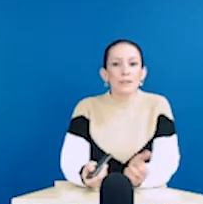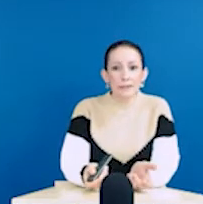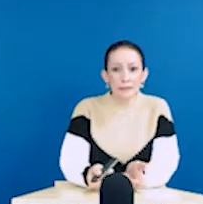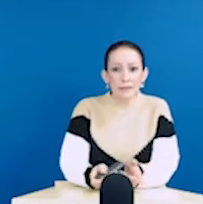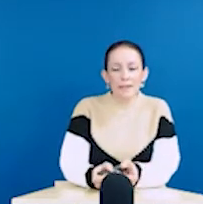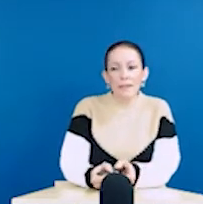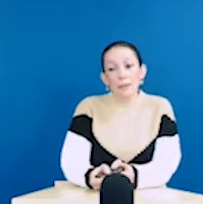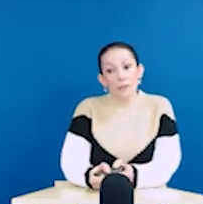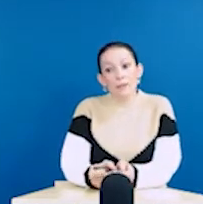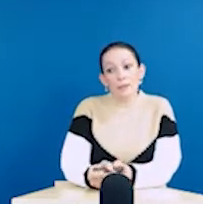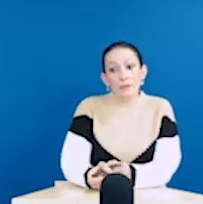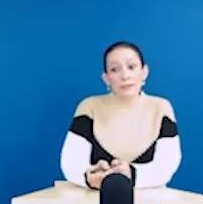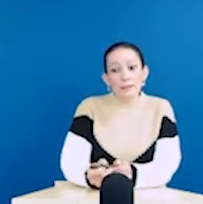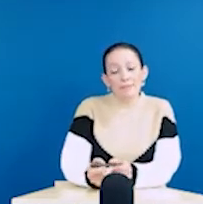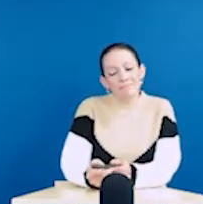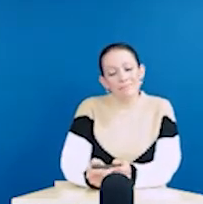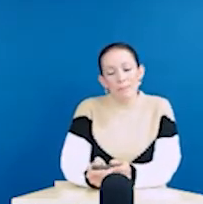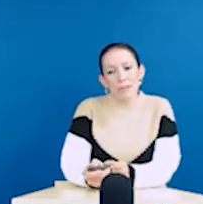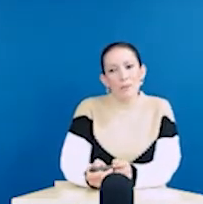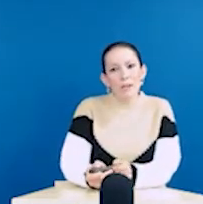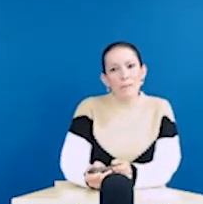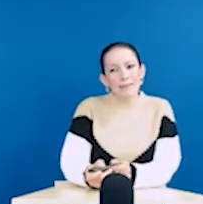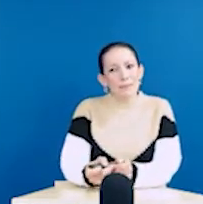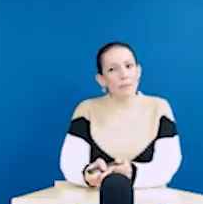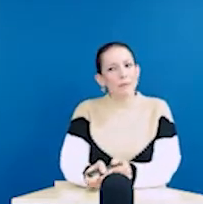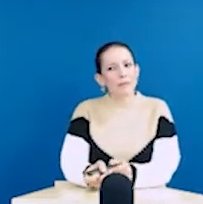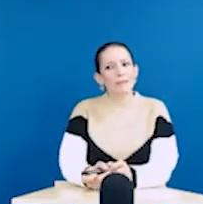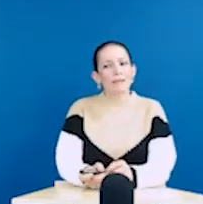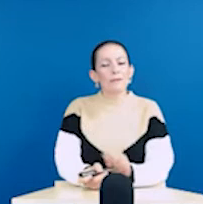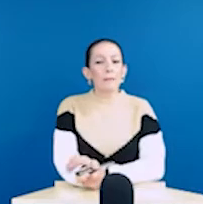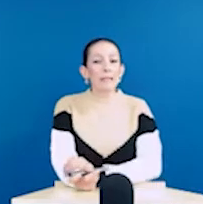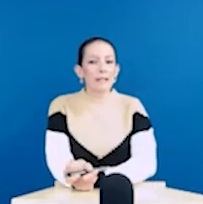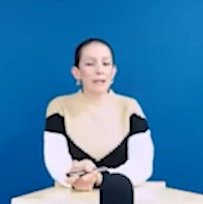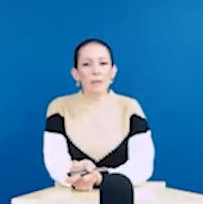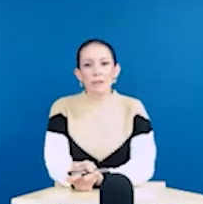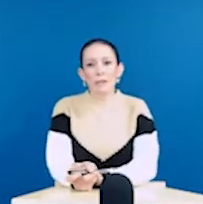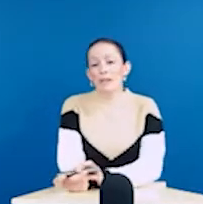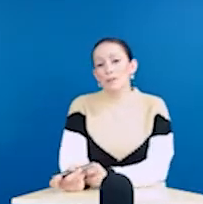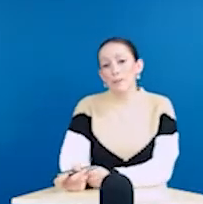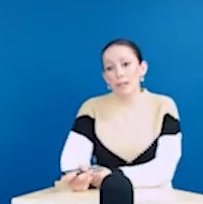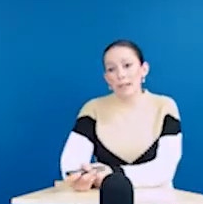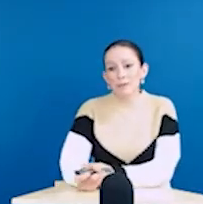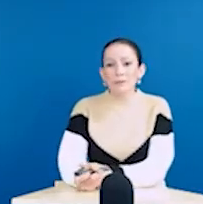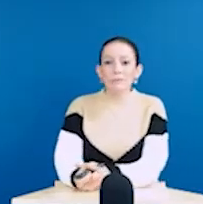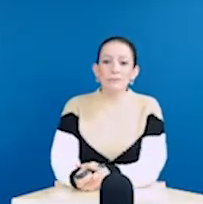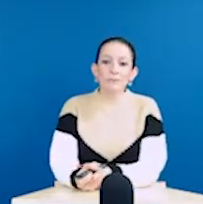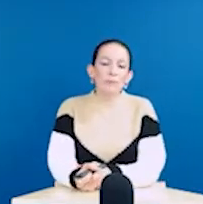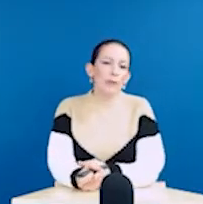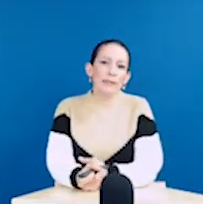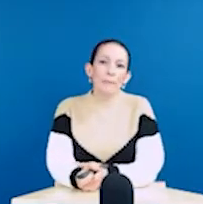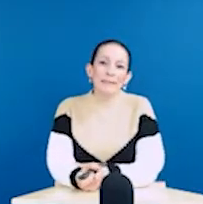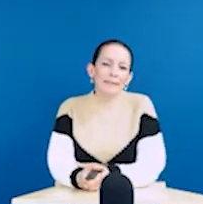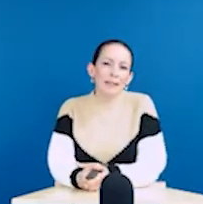a conciencia, pero esto es también como una parte más importante familiar, porque los familiares